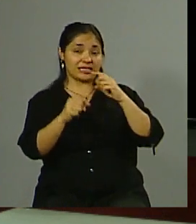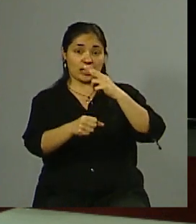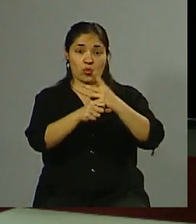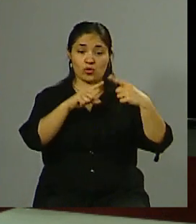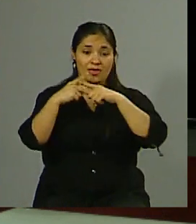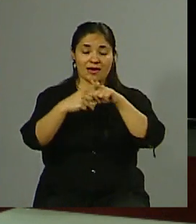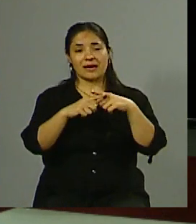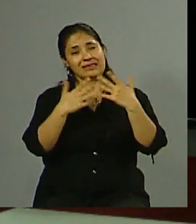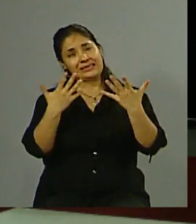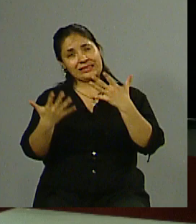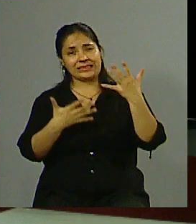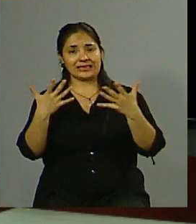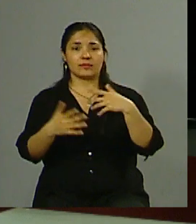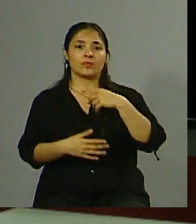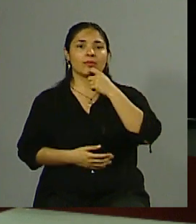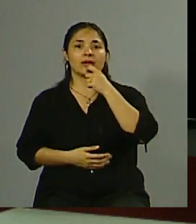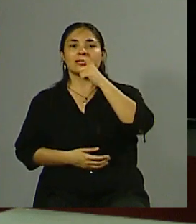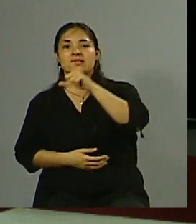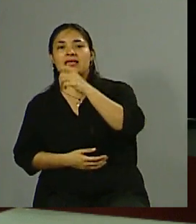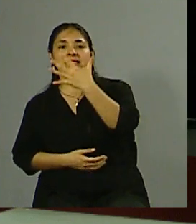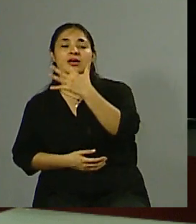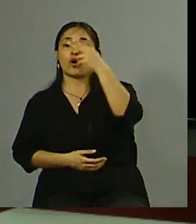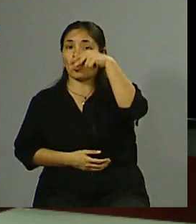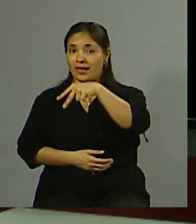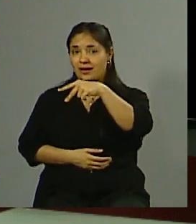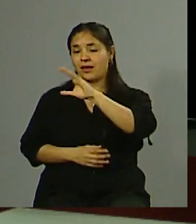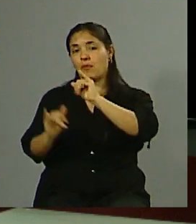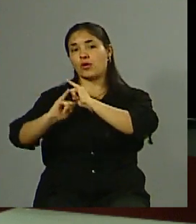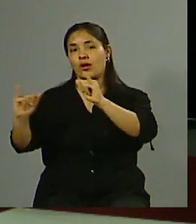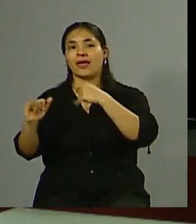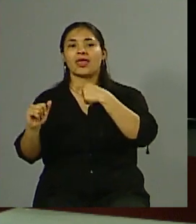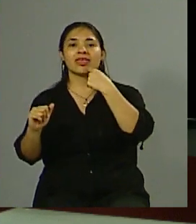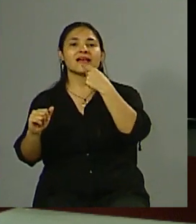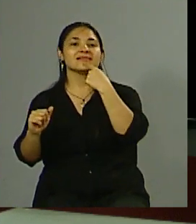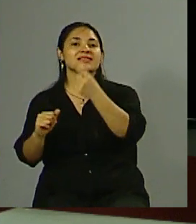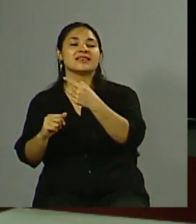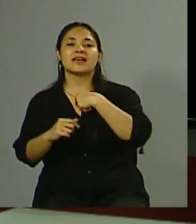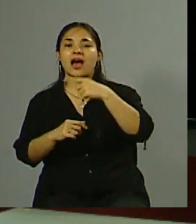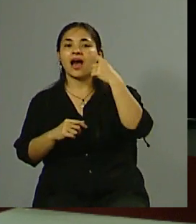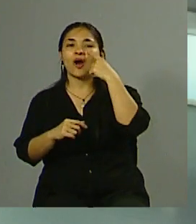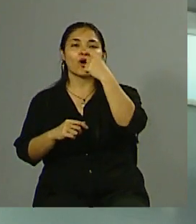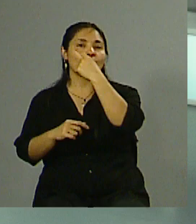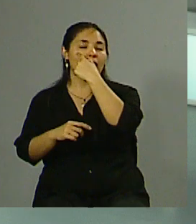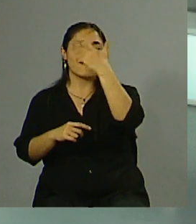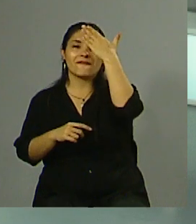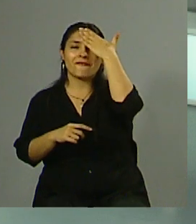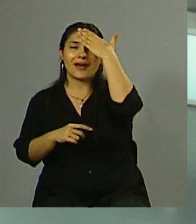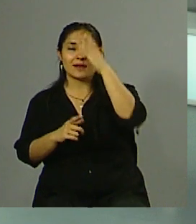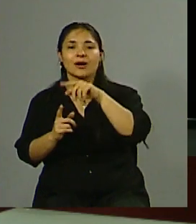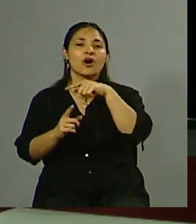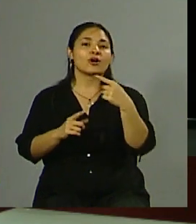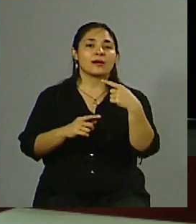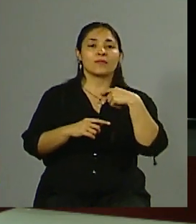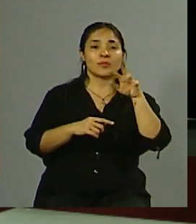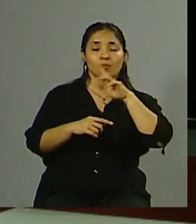muy gracioso porque mientras en C5N Hernán Lombardi decía que tenía conjuntivitis, ella misma en TN decía que era un problema que había